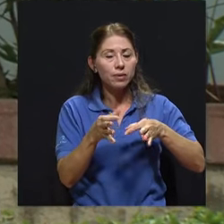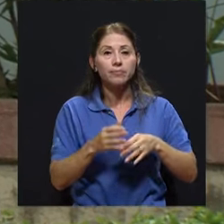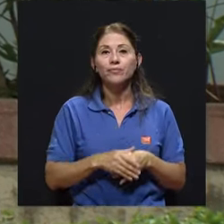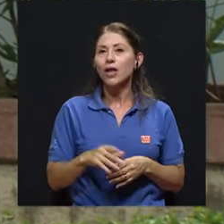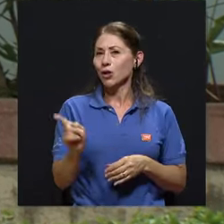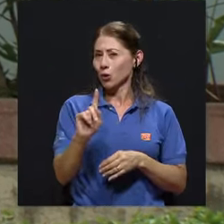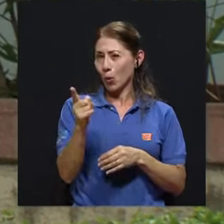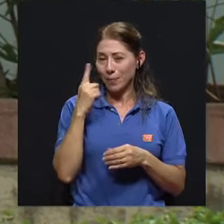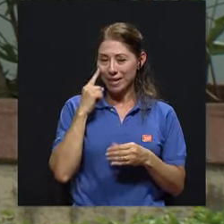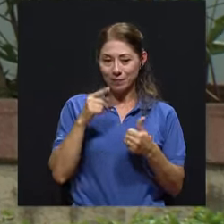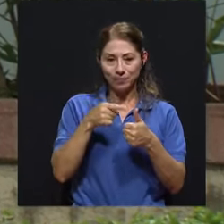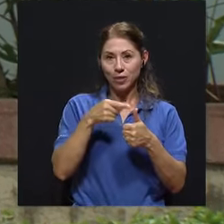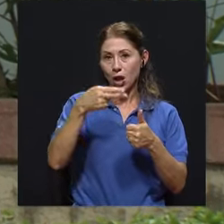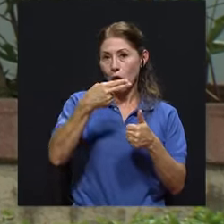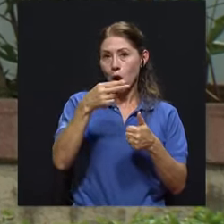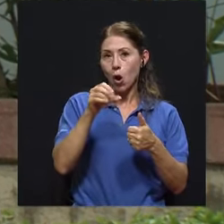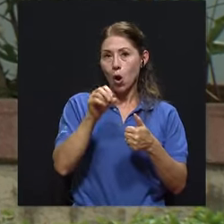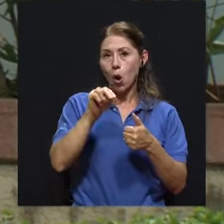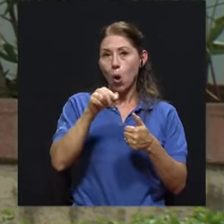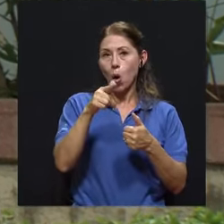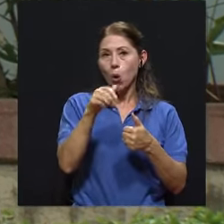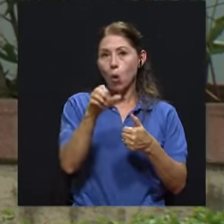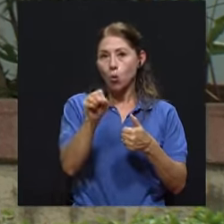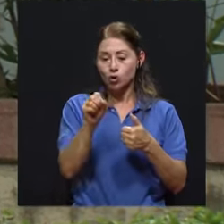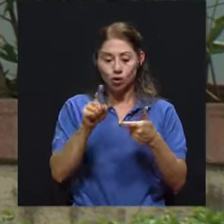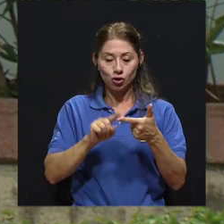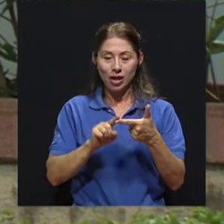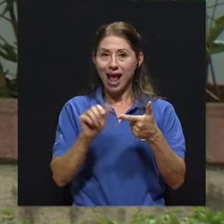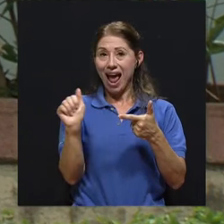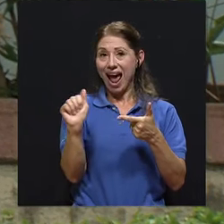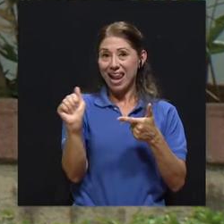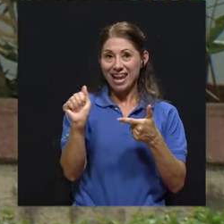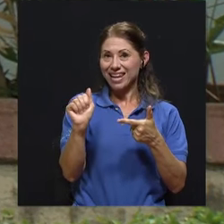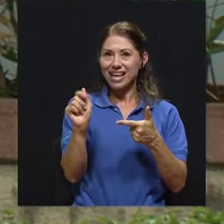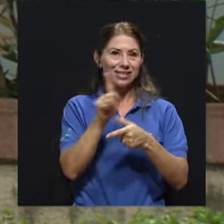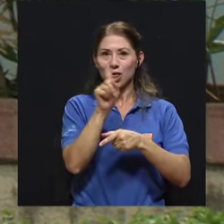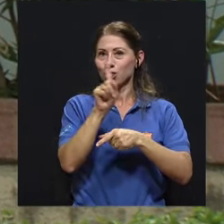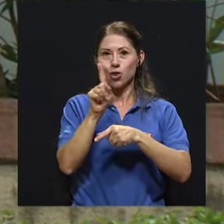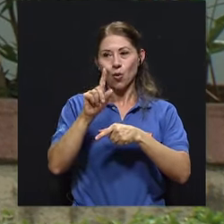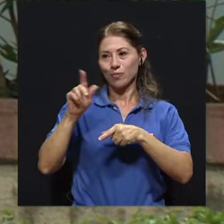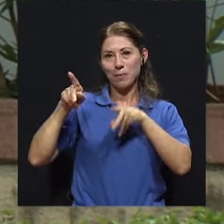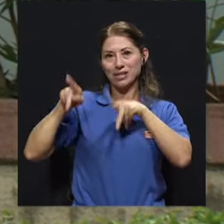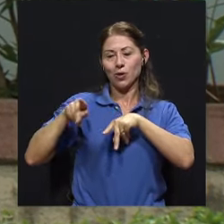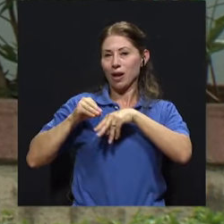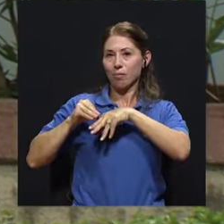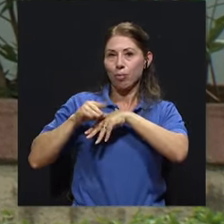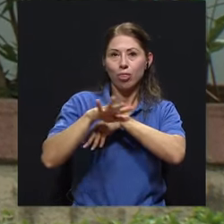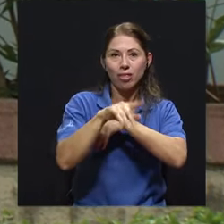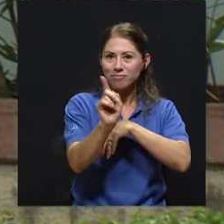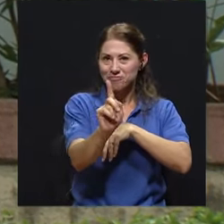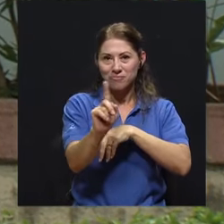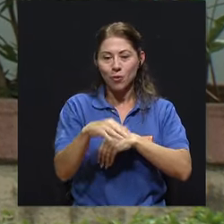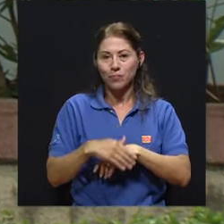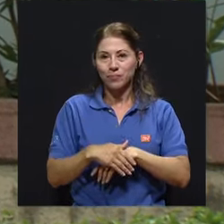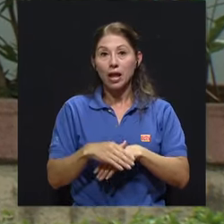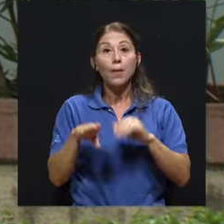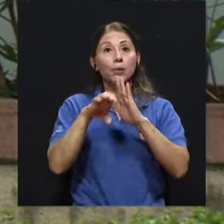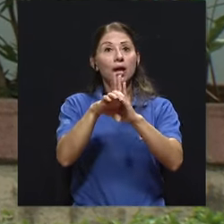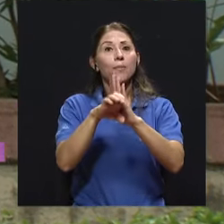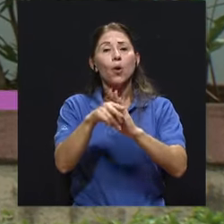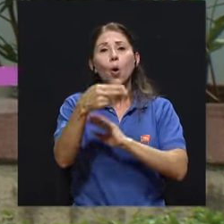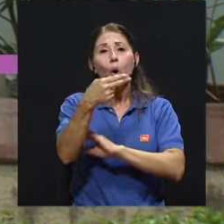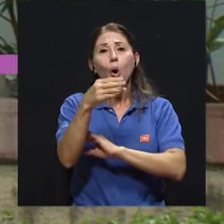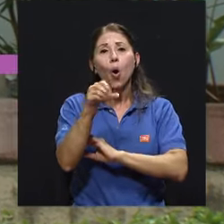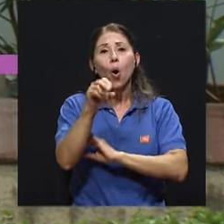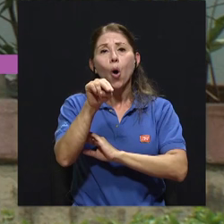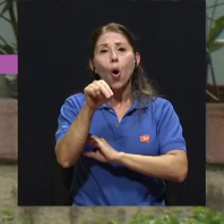en términos generales, ni los hongos ni las alergias se contagian. Con los hongos, que este es un país tropical,